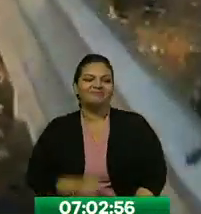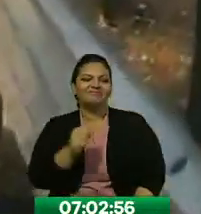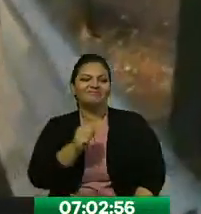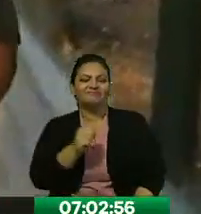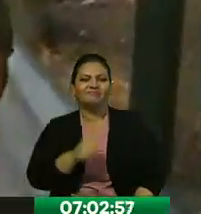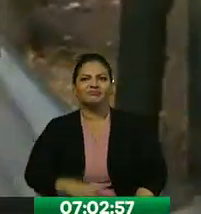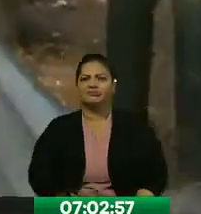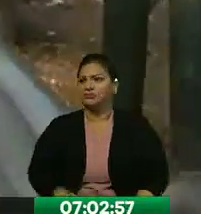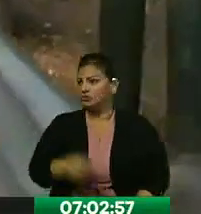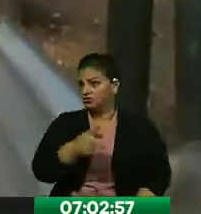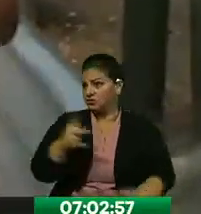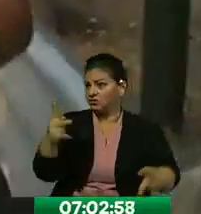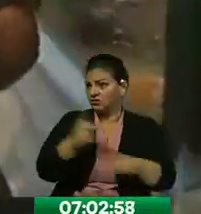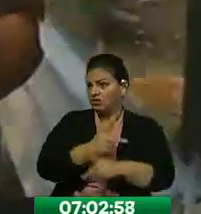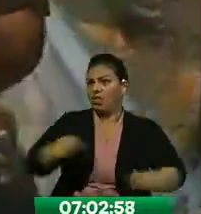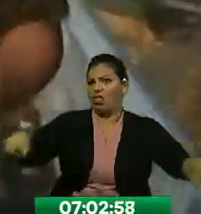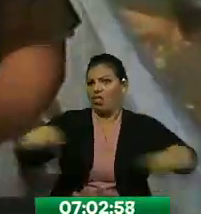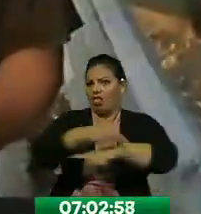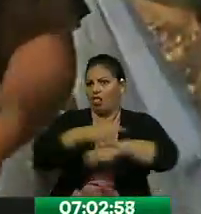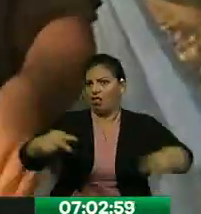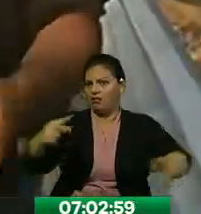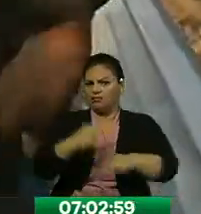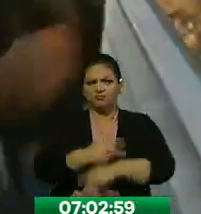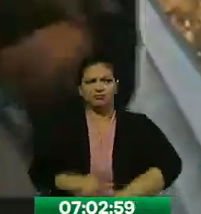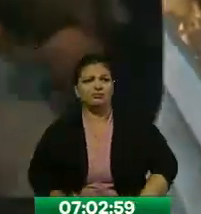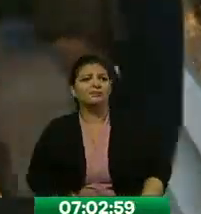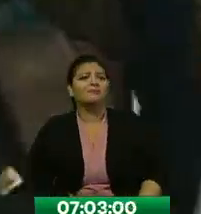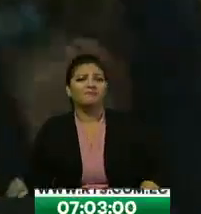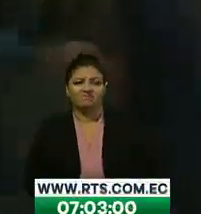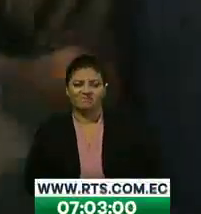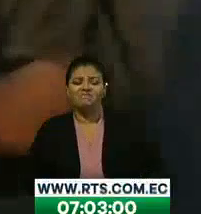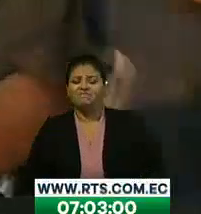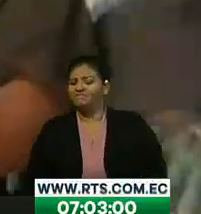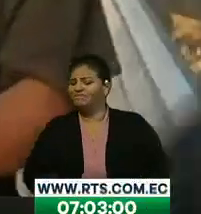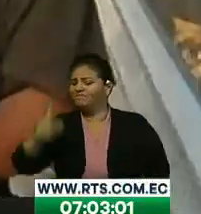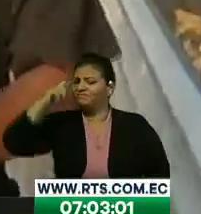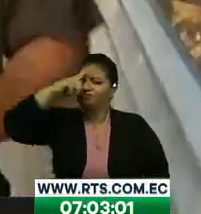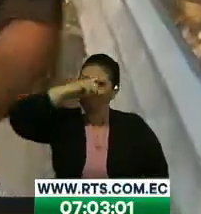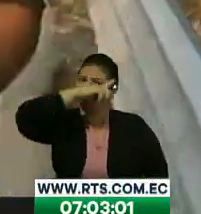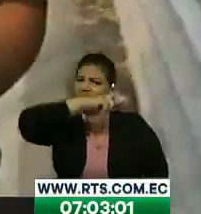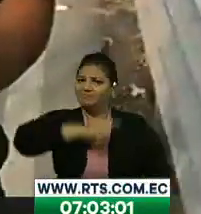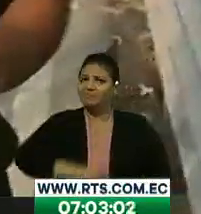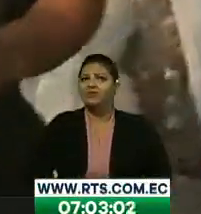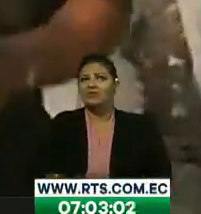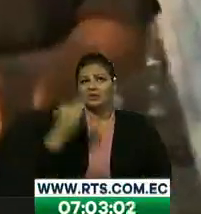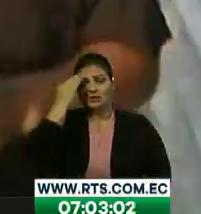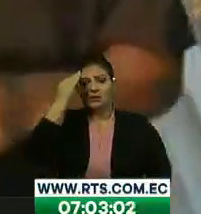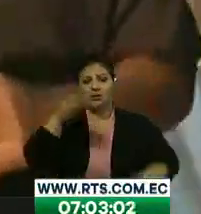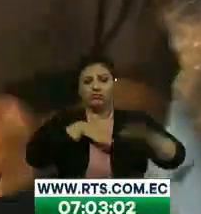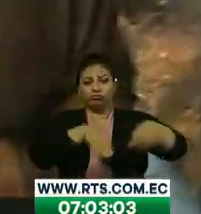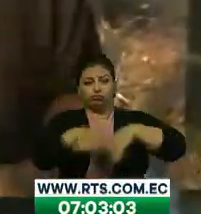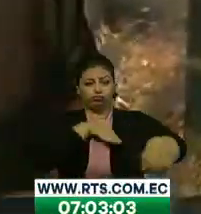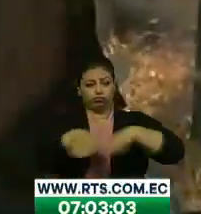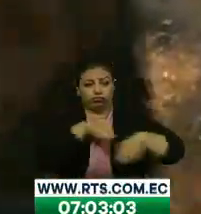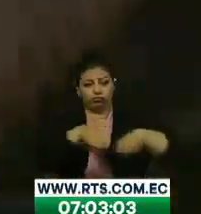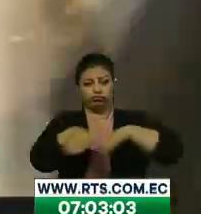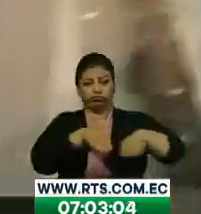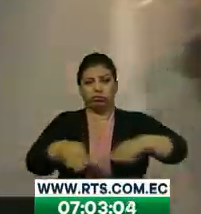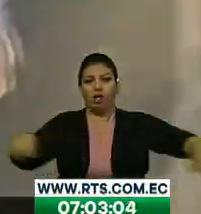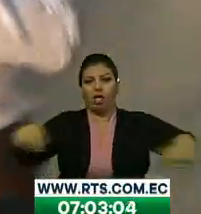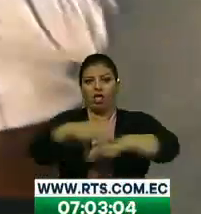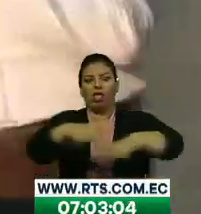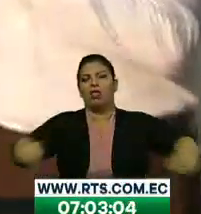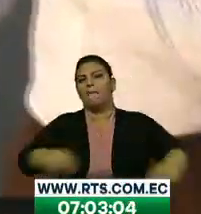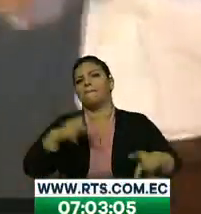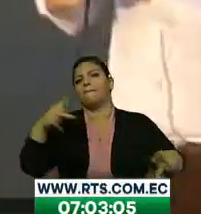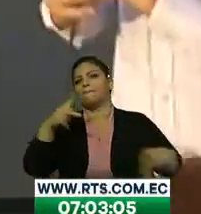tan peligroso es cruzar la vía perimetral en este lugar? Ya todos los días arriesgamos la vida al cruzar las avenidas de esta manera. Ah, caramba, listo. Muchísimas gracias. Ya